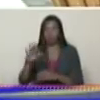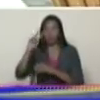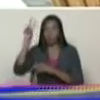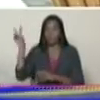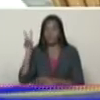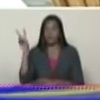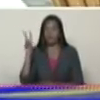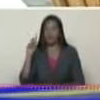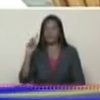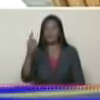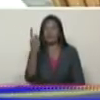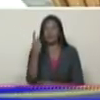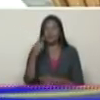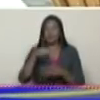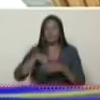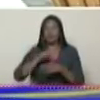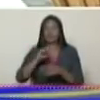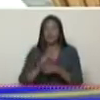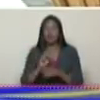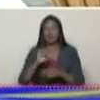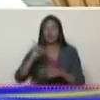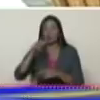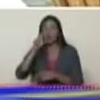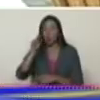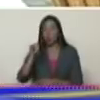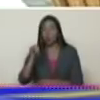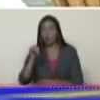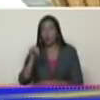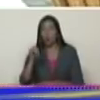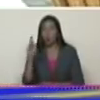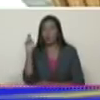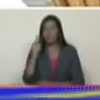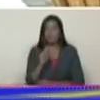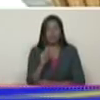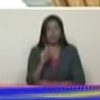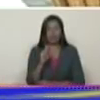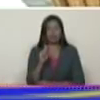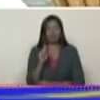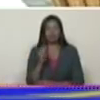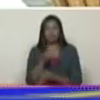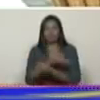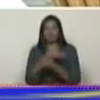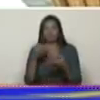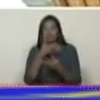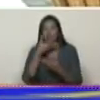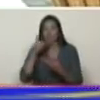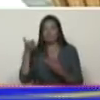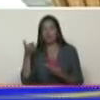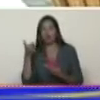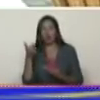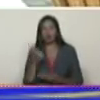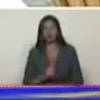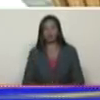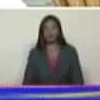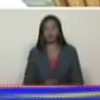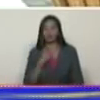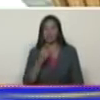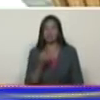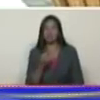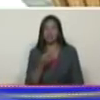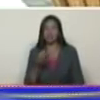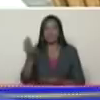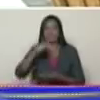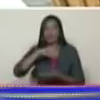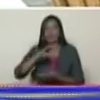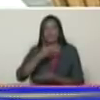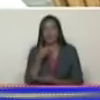de junio, día bello, empieza junio. Junio va a ser un mes aún mejor. Como decían antes, más mejor